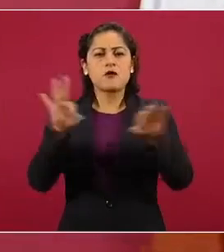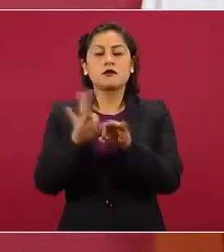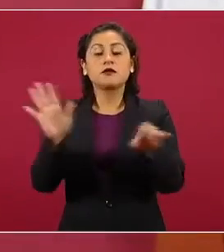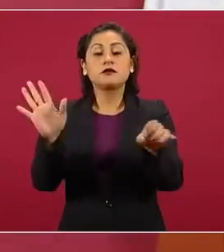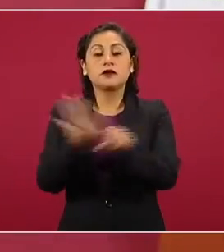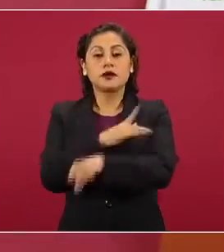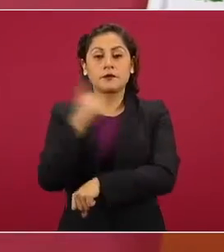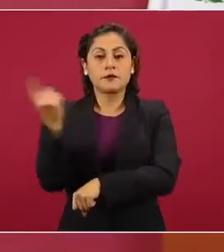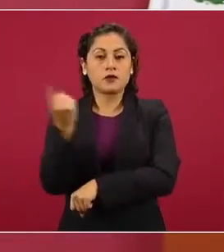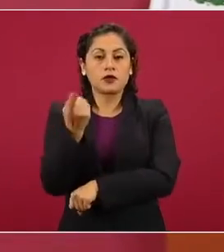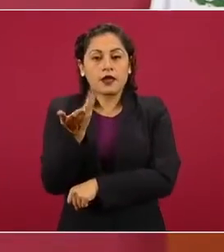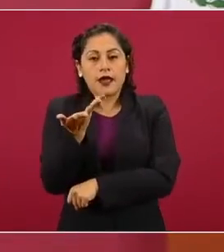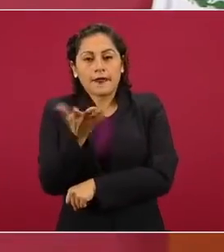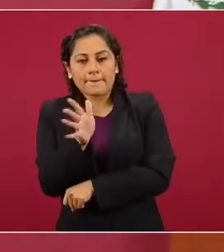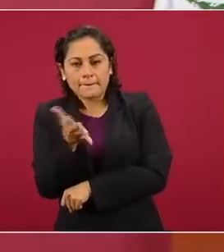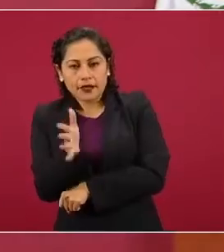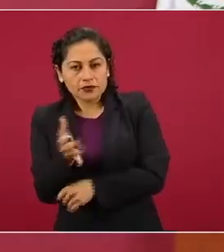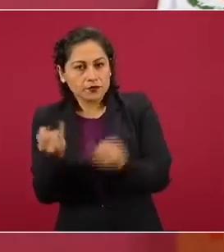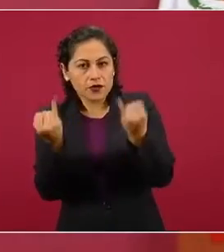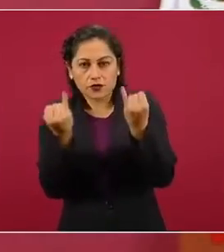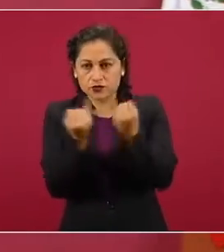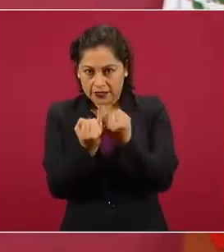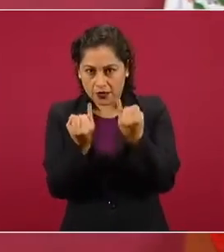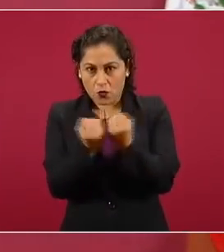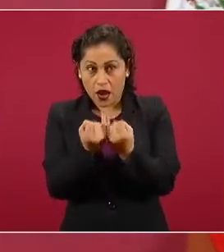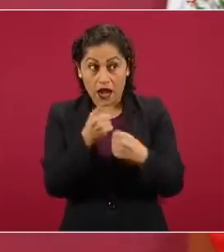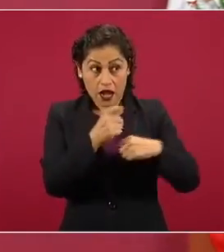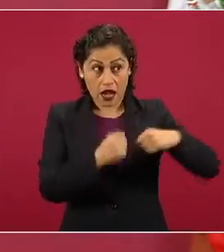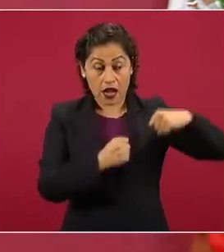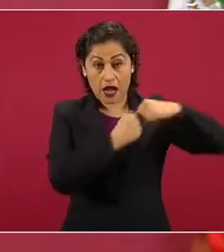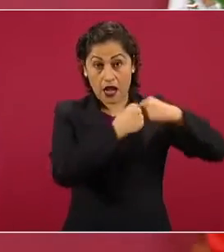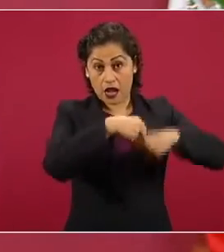se aplica esta medida en la frontera sur